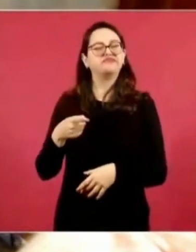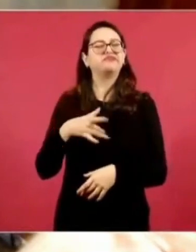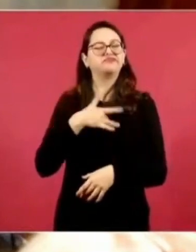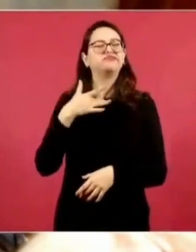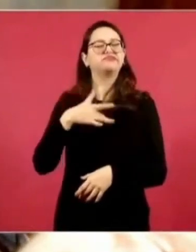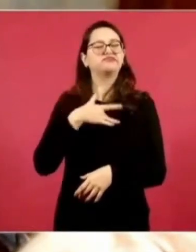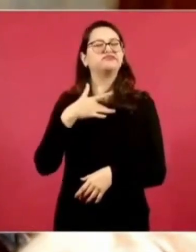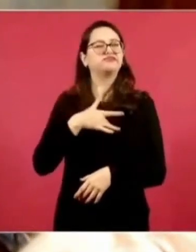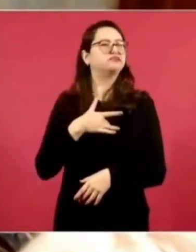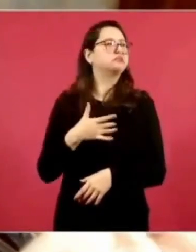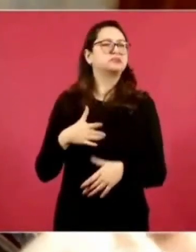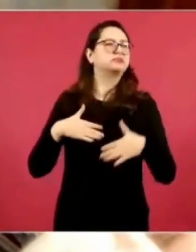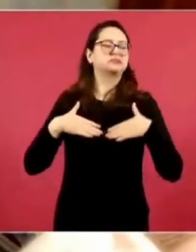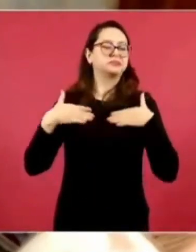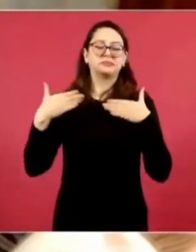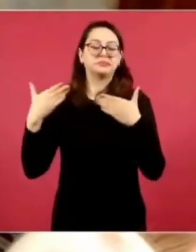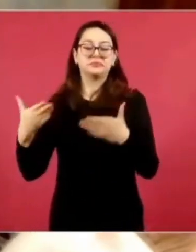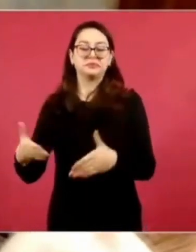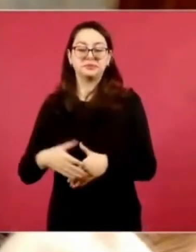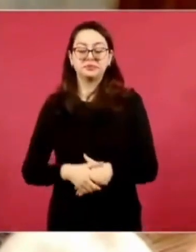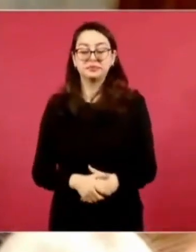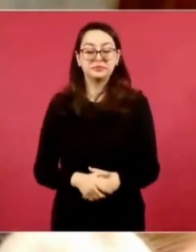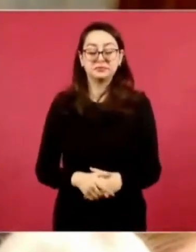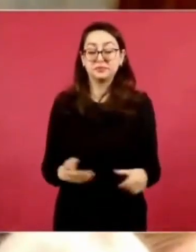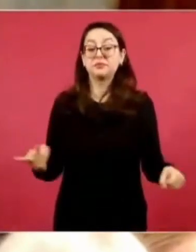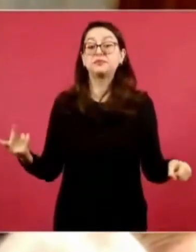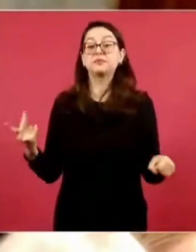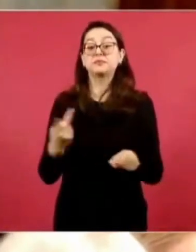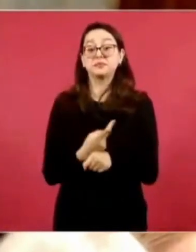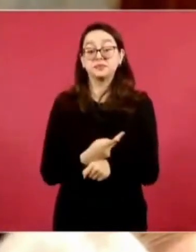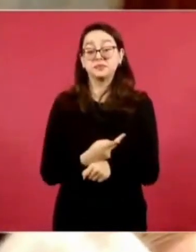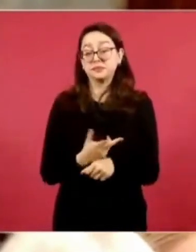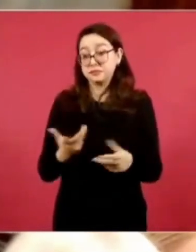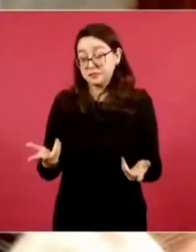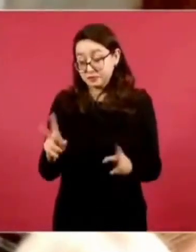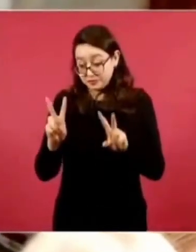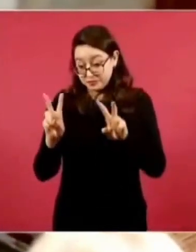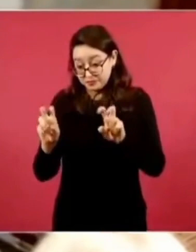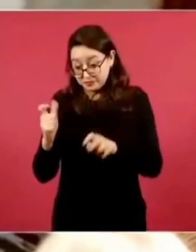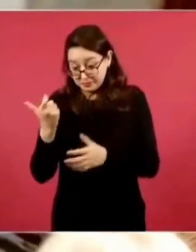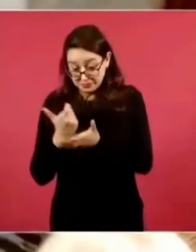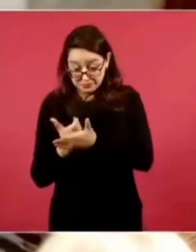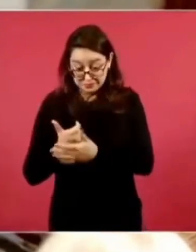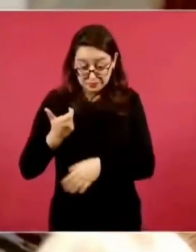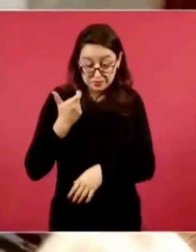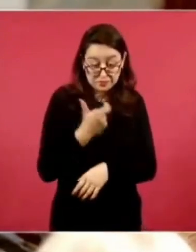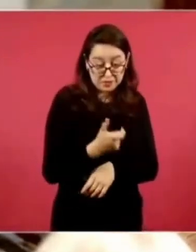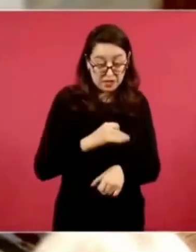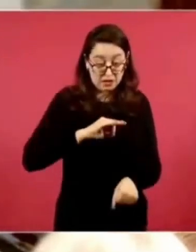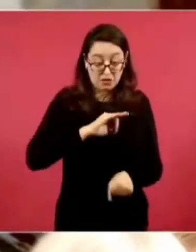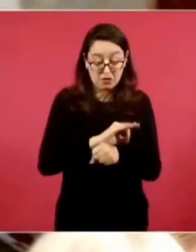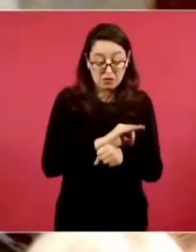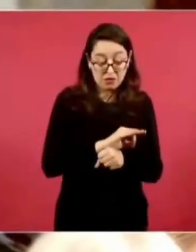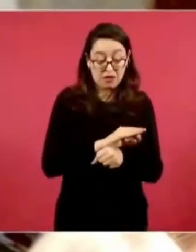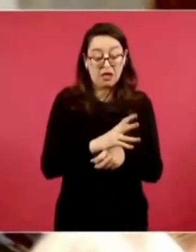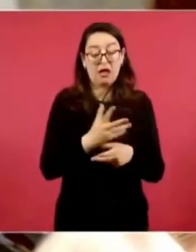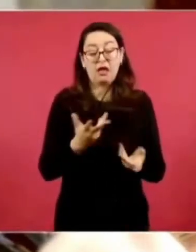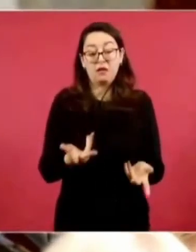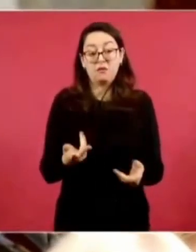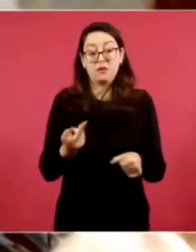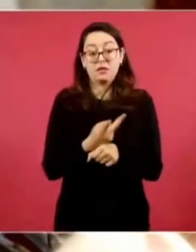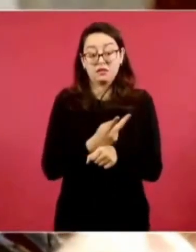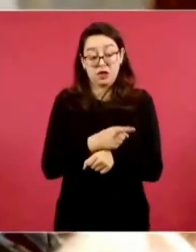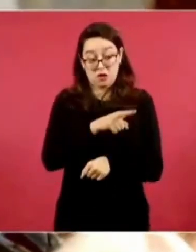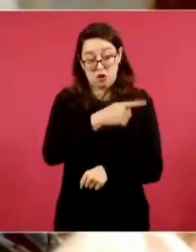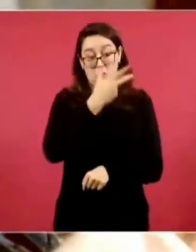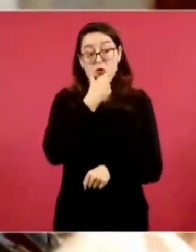reparaciones de daño. A este estadounidense, 15 días antes de que se fuera Enrique Irazoque, lo